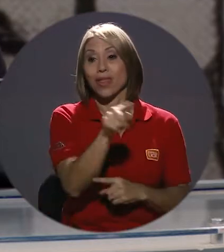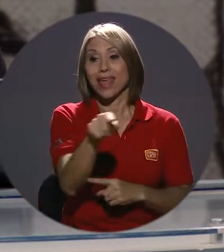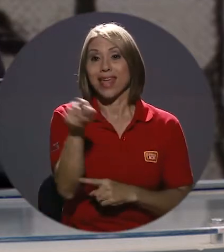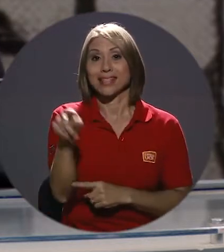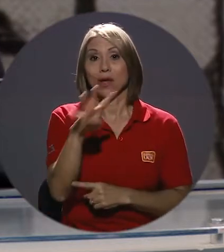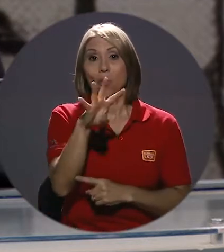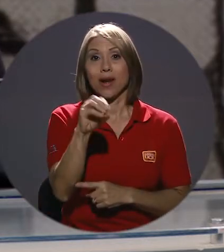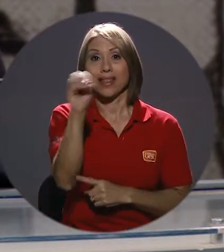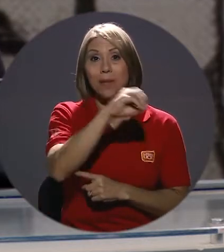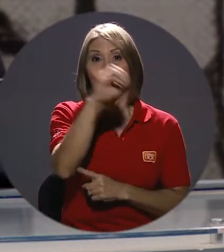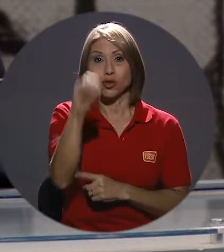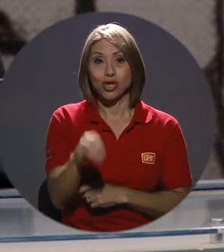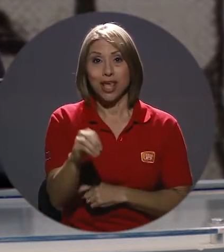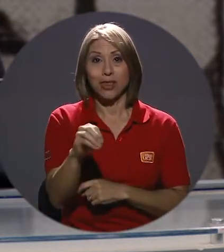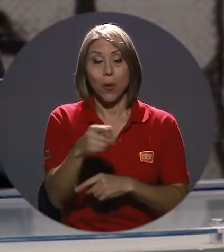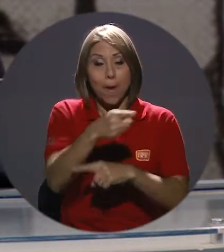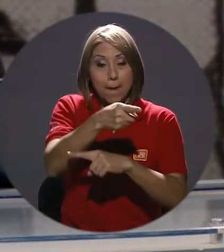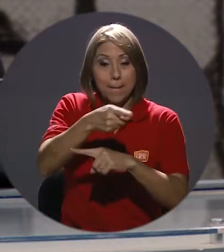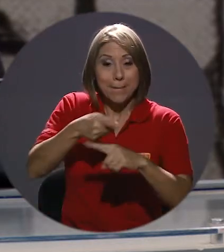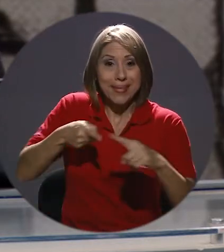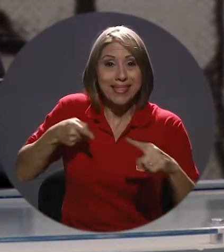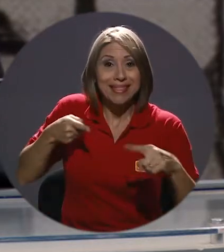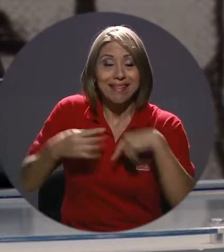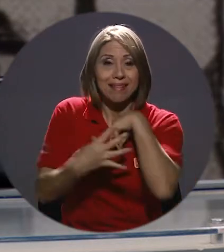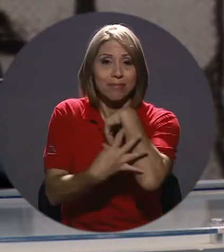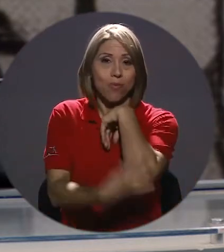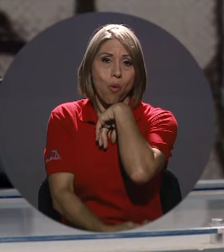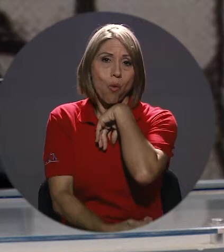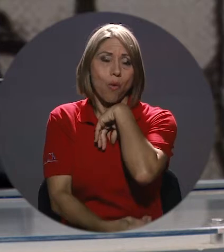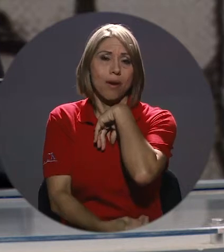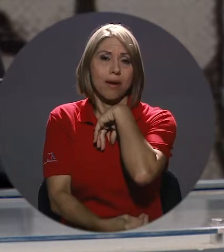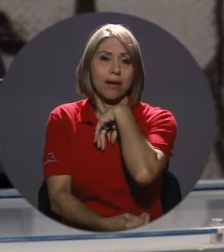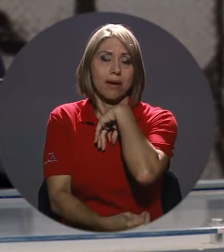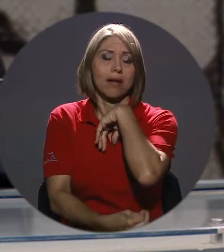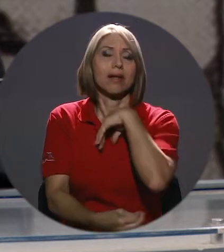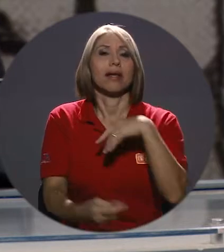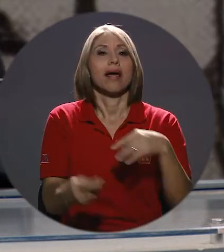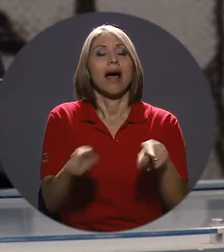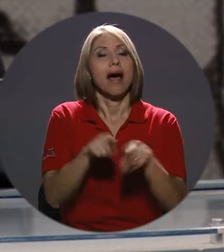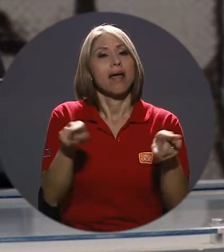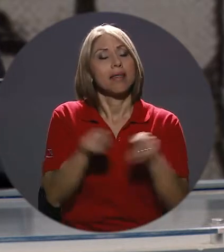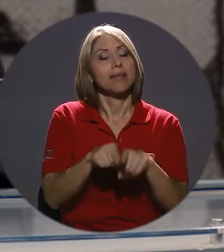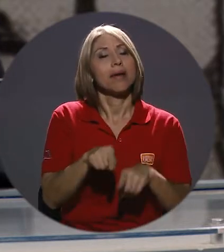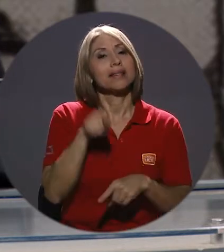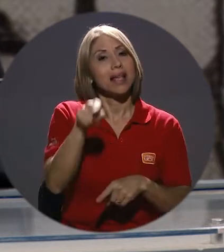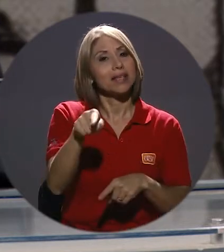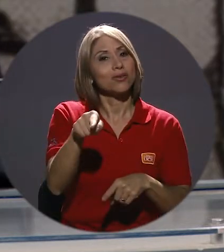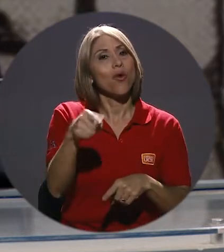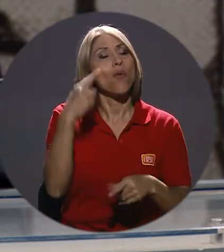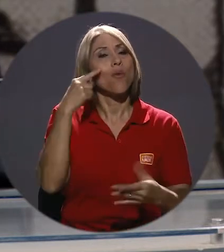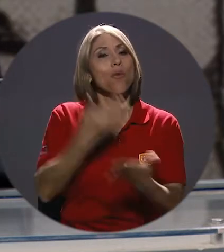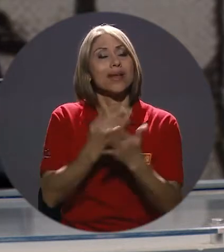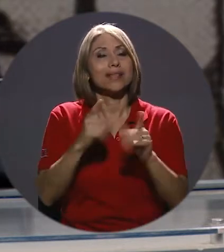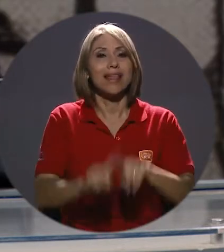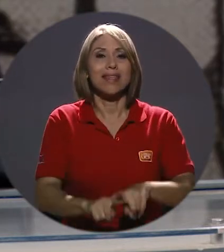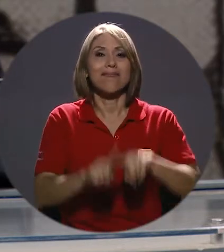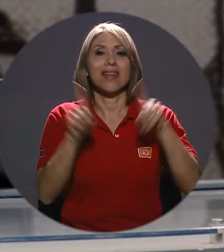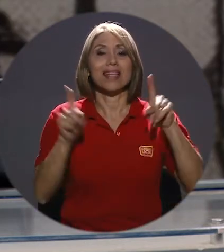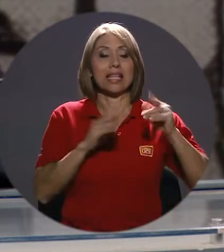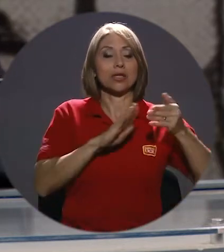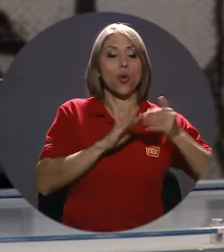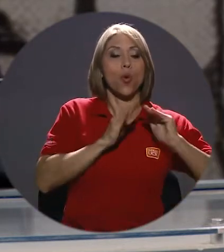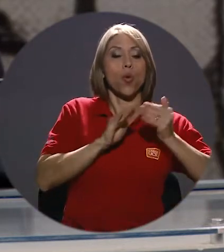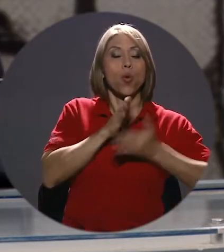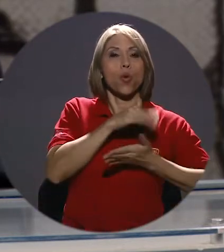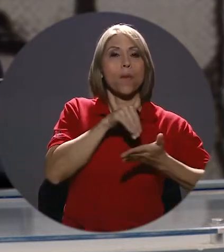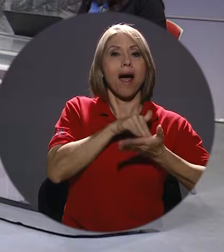un 50% están en situación de pobreza. Y además esto muestra diferencias entre lo urbano y lo rural,